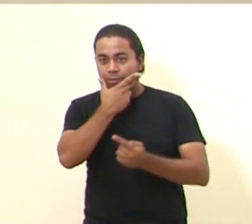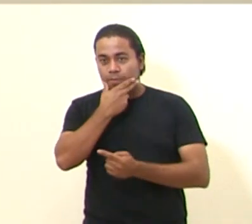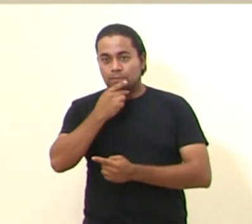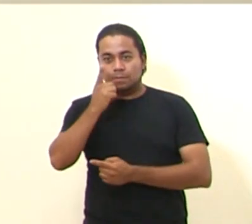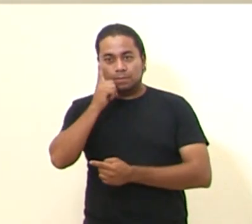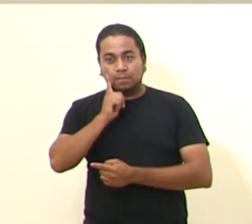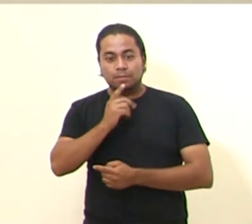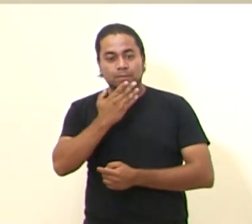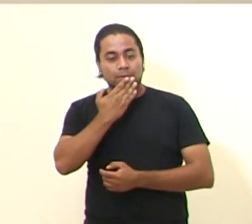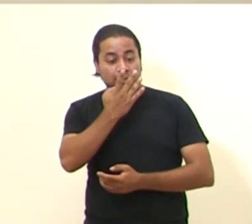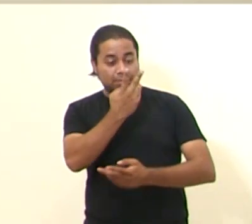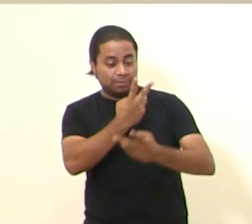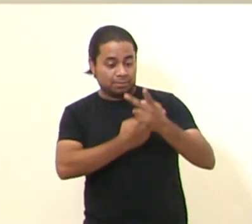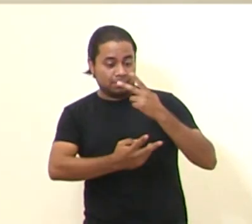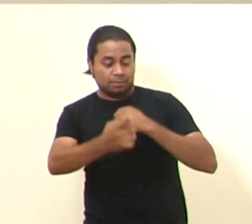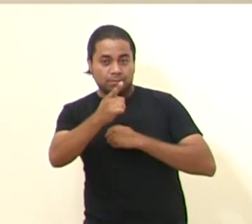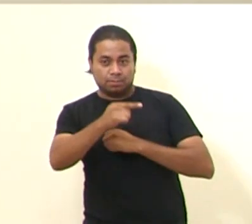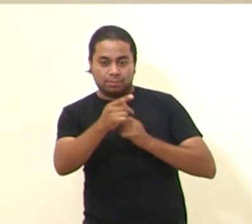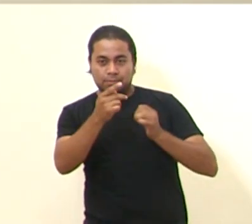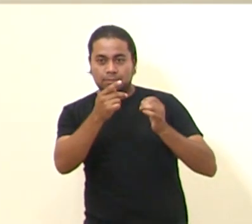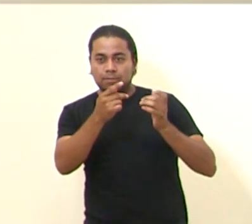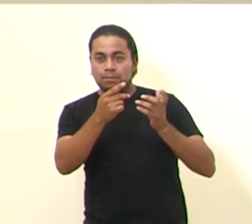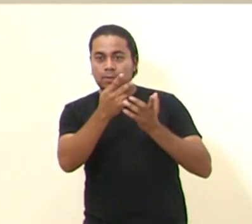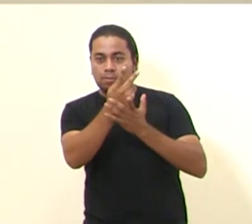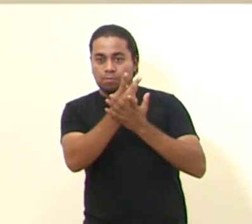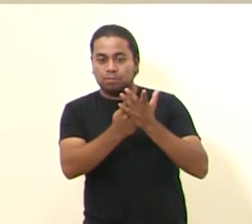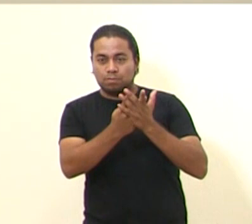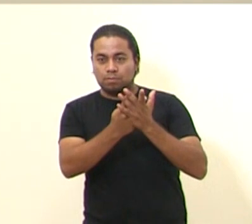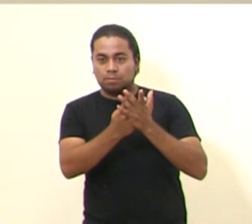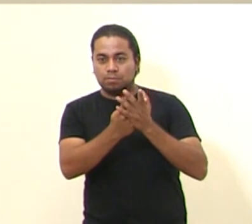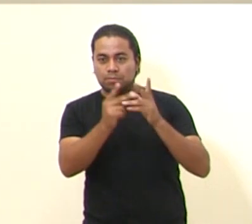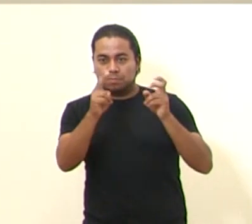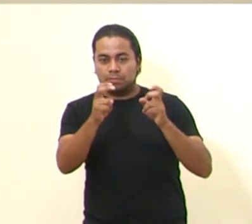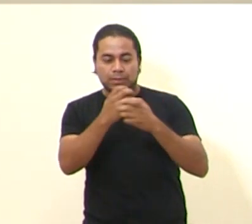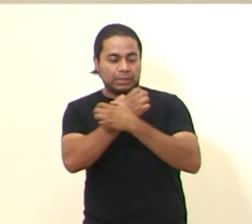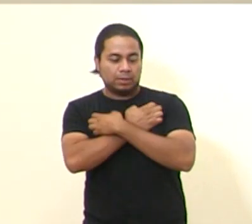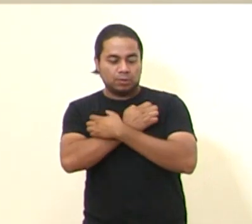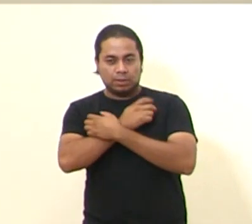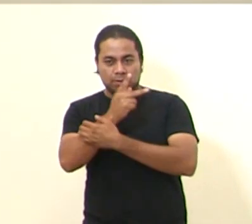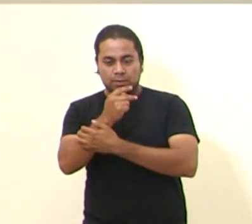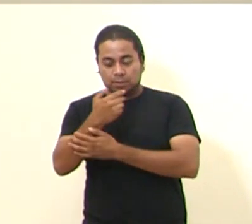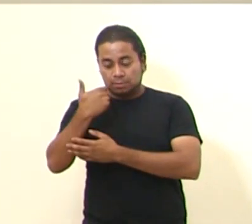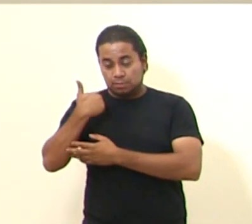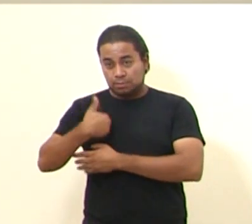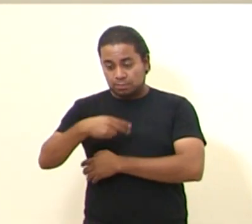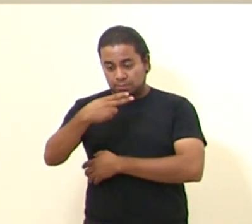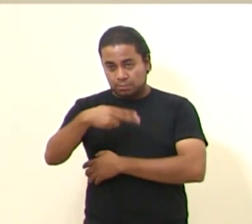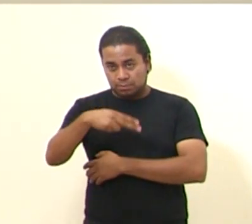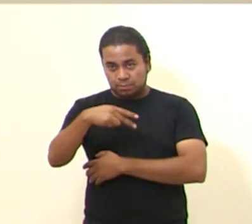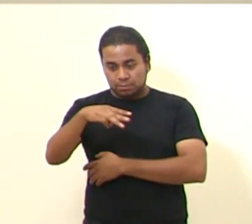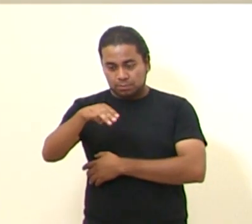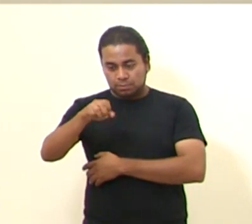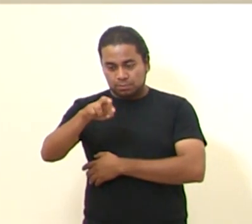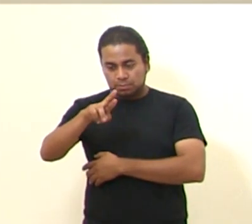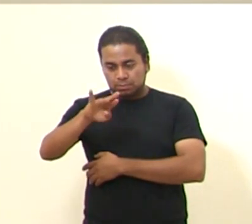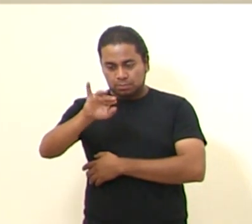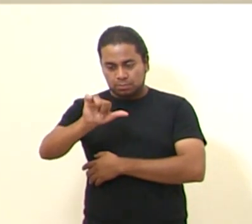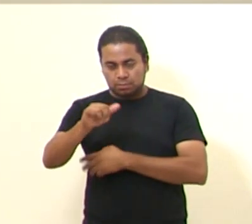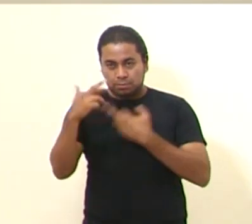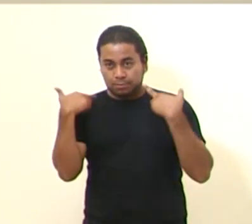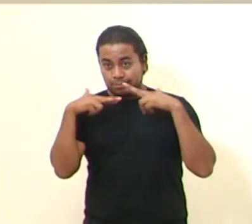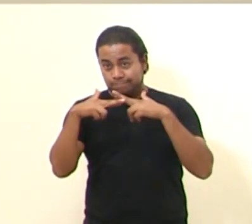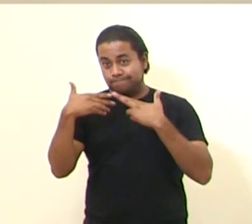Les doy la bienvenida a su programa Educando TV. Como ustedes saben, soy la maestra María y el día de hoy vamos a